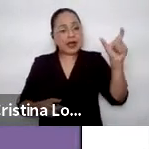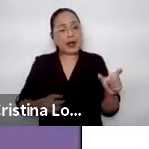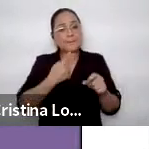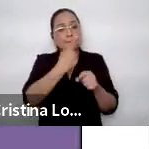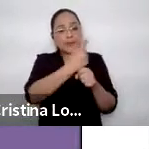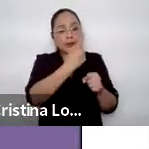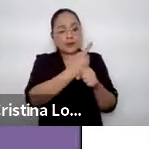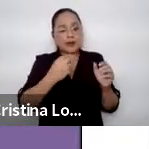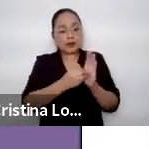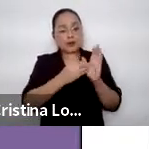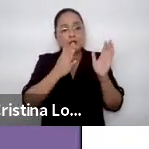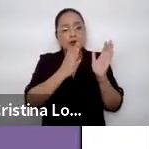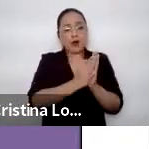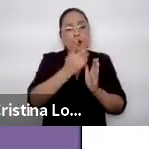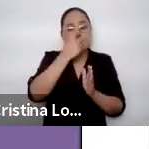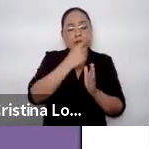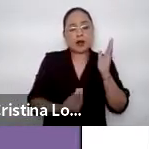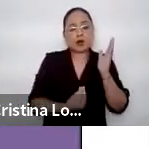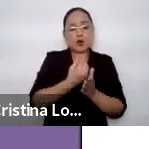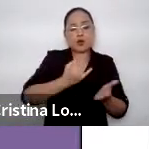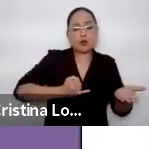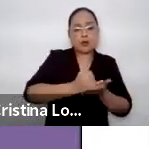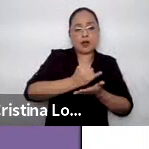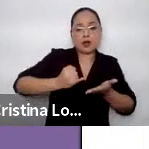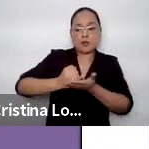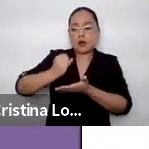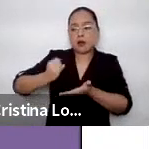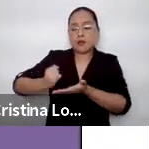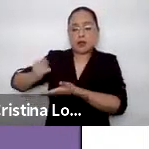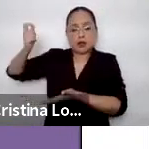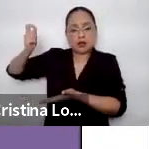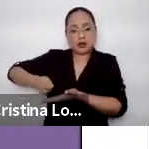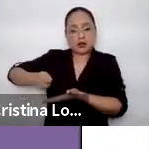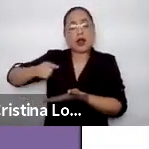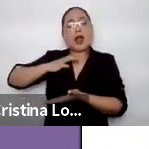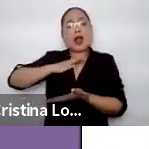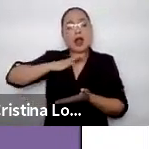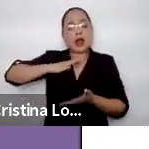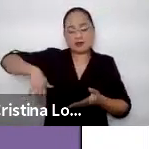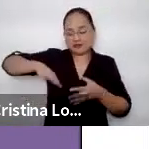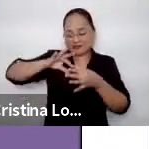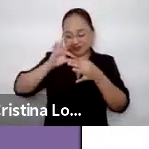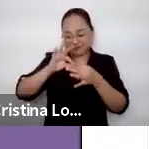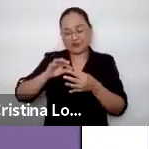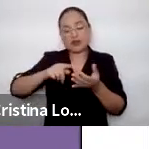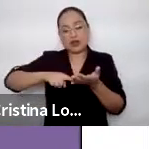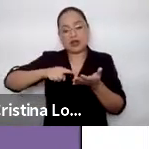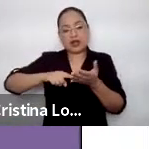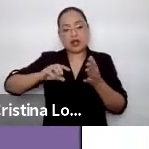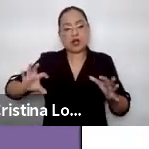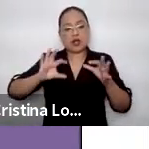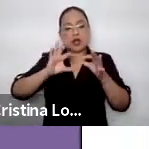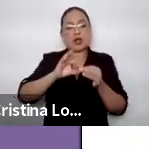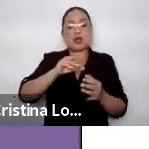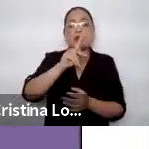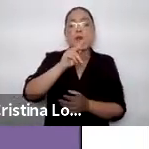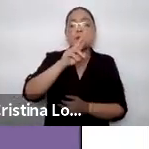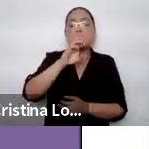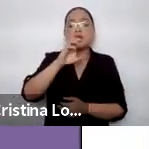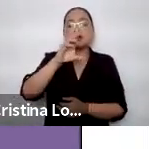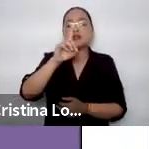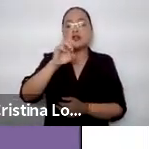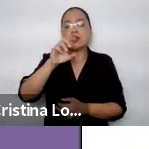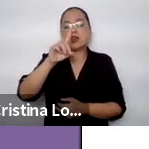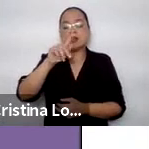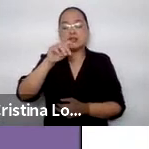incorporar al sistema de creación de jurisprudencia, como ya lo habíamos mencionado hace unos minutos, el sistema de precedentes